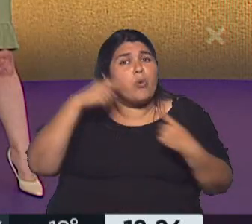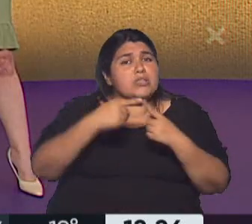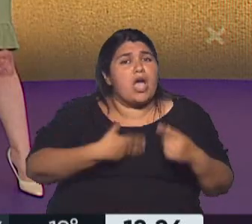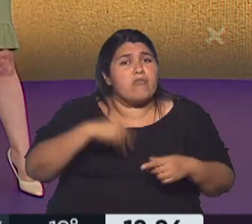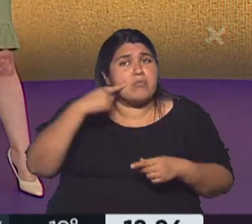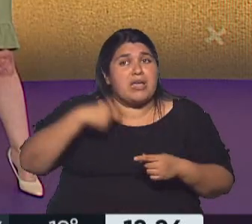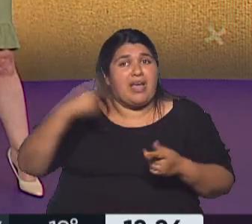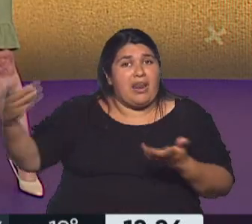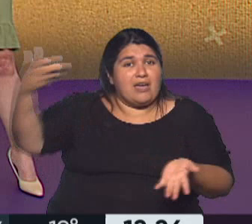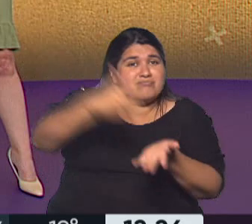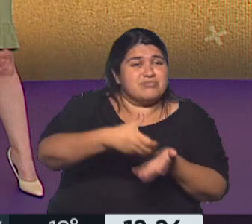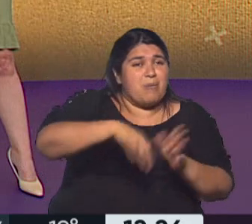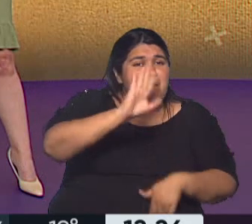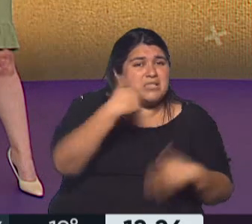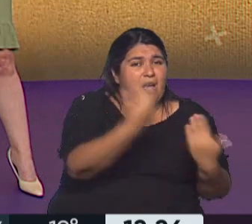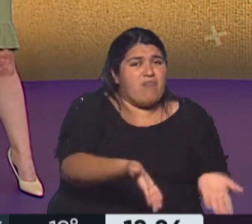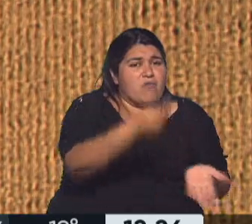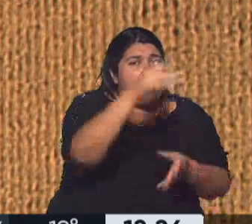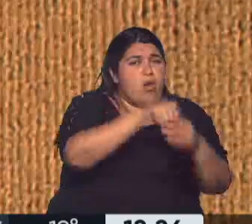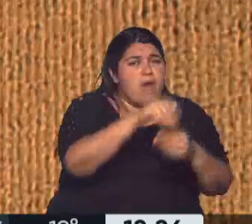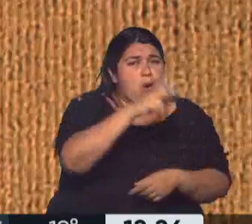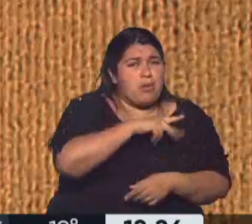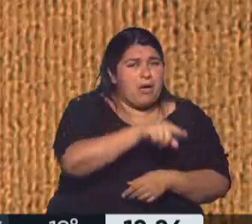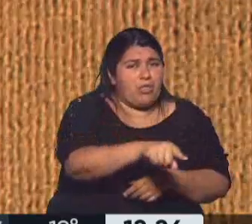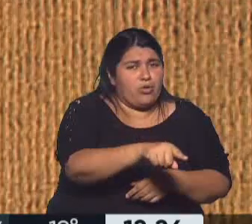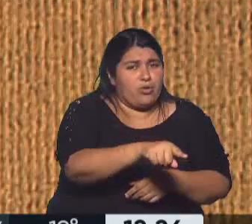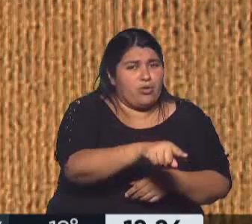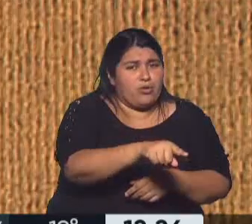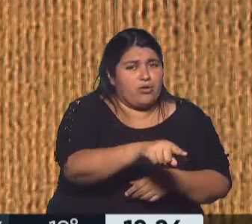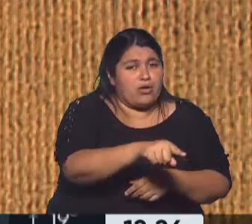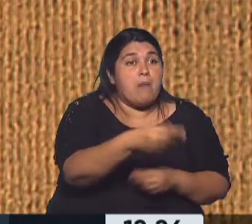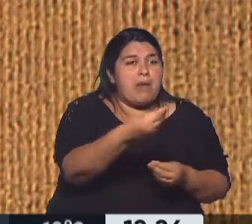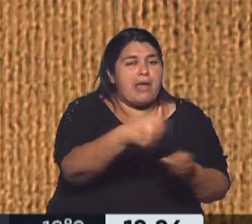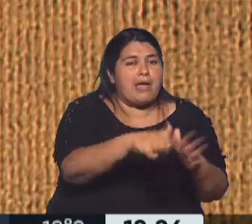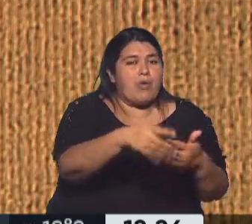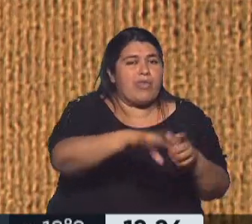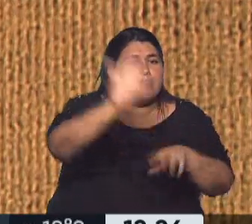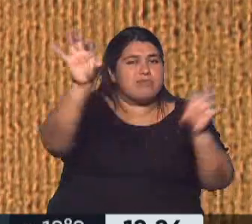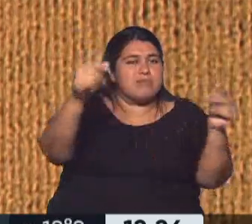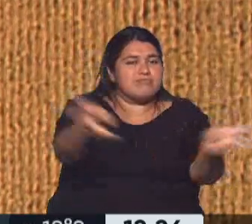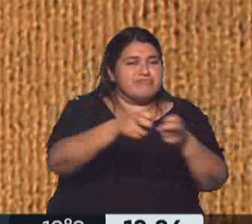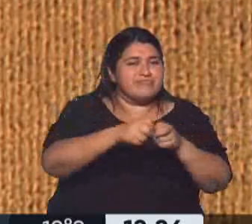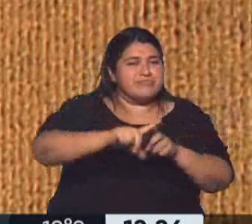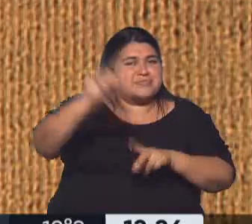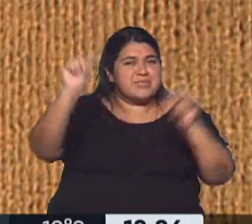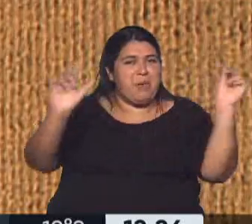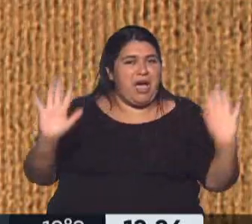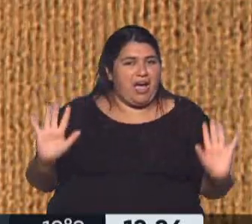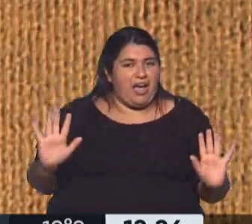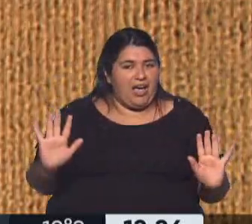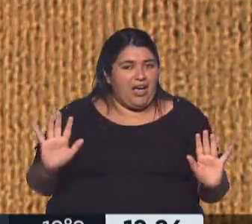venir a financiar a los bancos privados, para que los bancos privados puedan irse con los dólares. Es decir, los que habían invertido